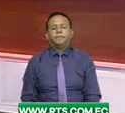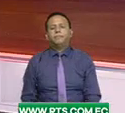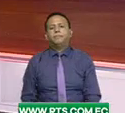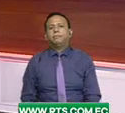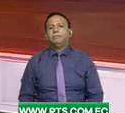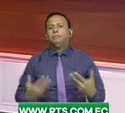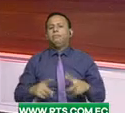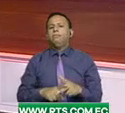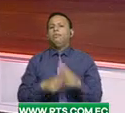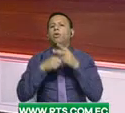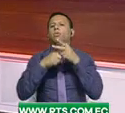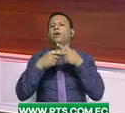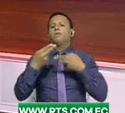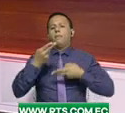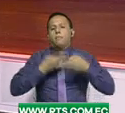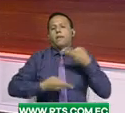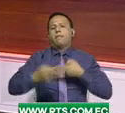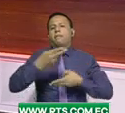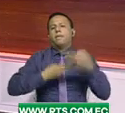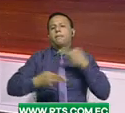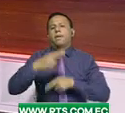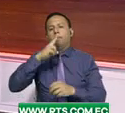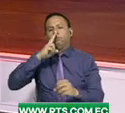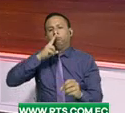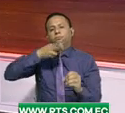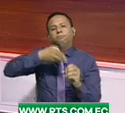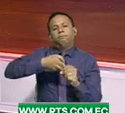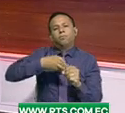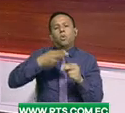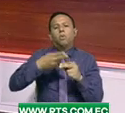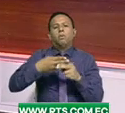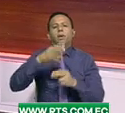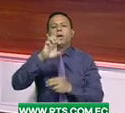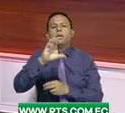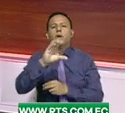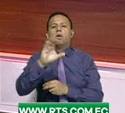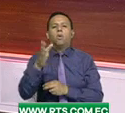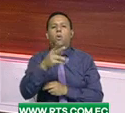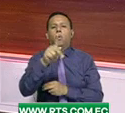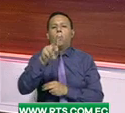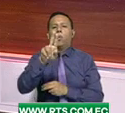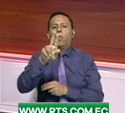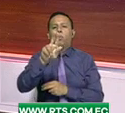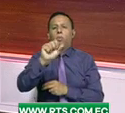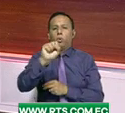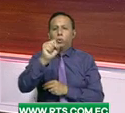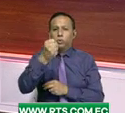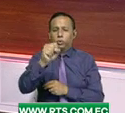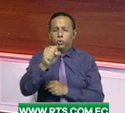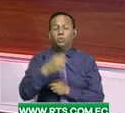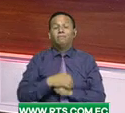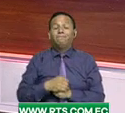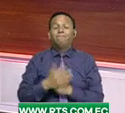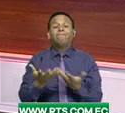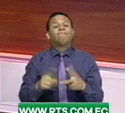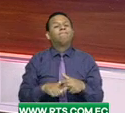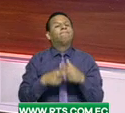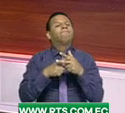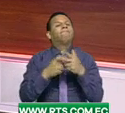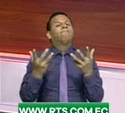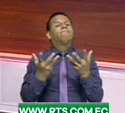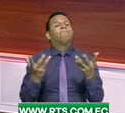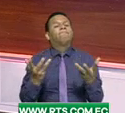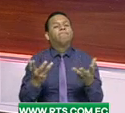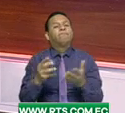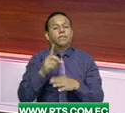Y empezó la venta de la gasolina EcoPlus 89 en tres provincias de Ecuador. El evento de lanzamiento se realizó en una estación de